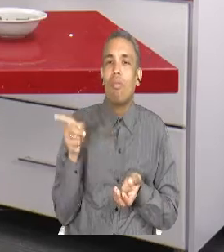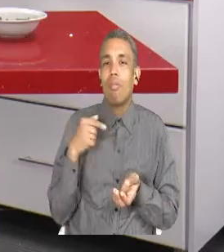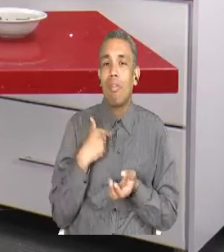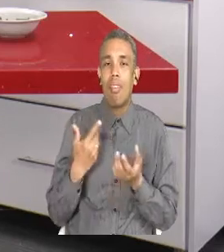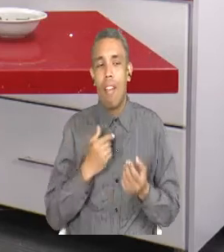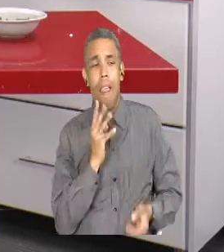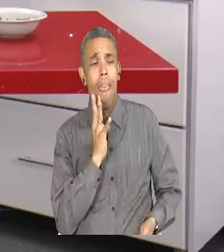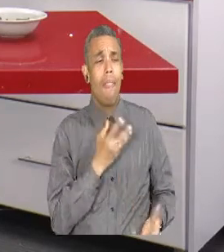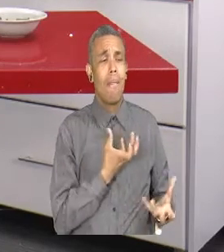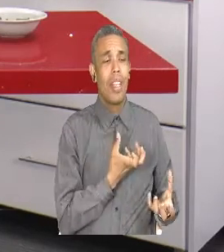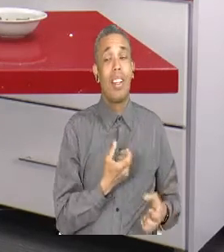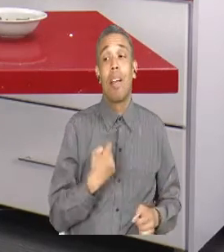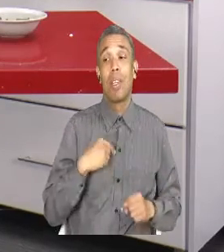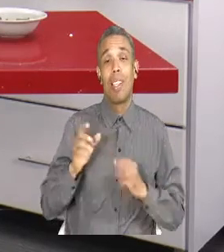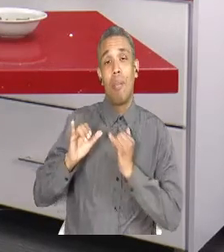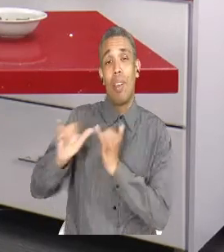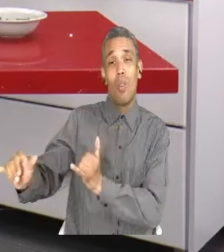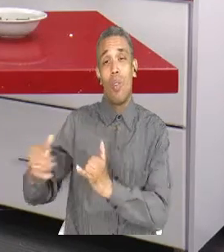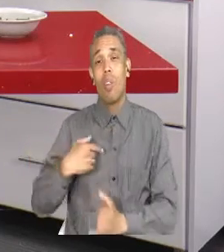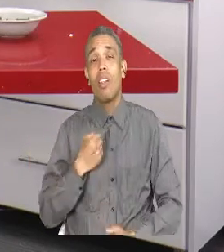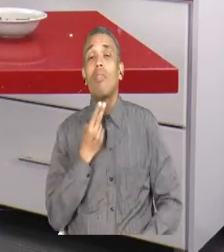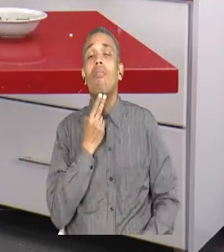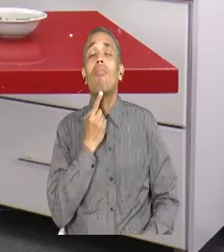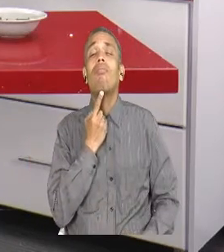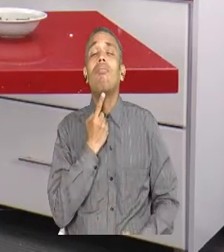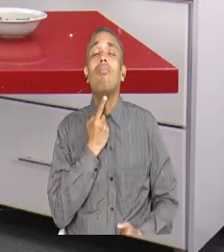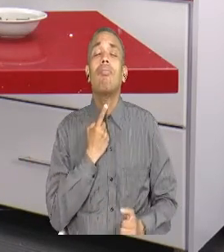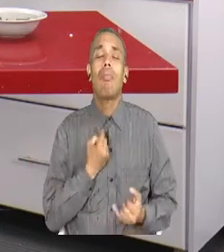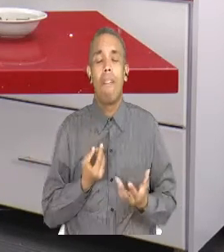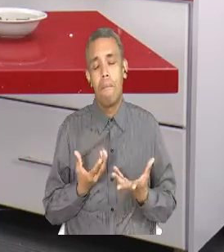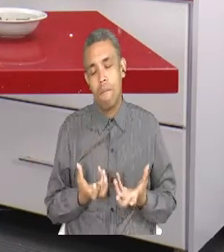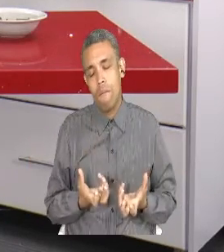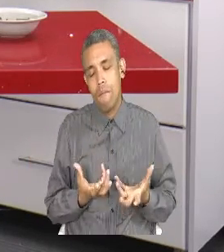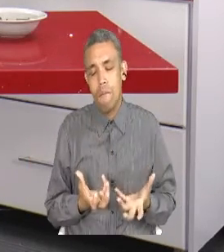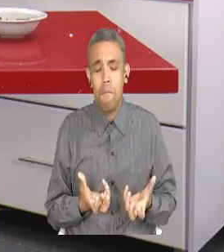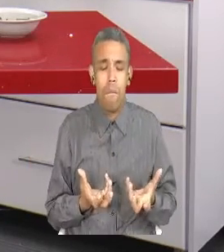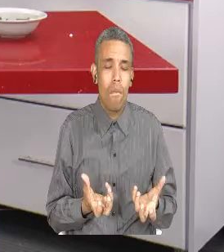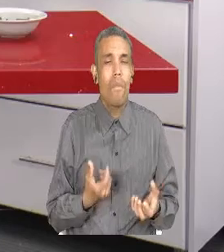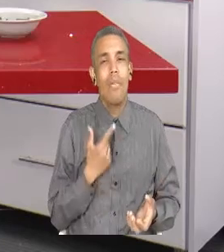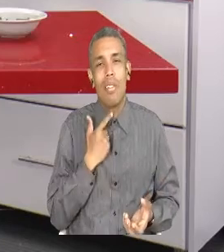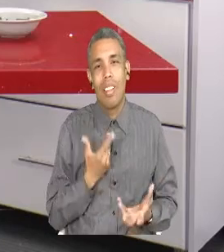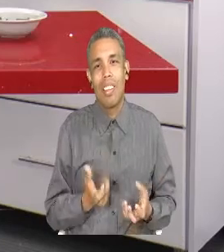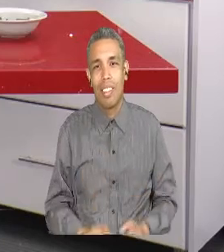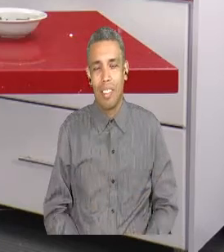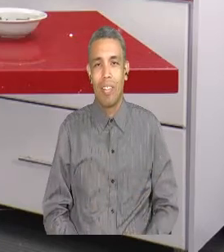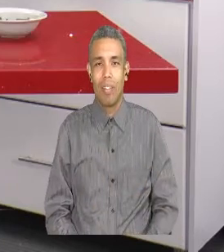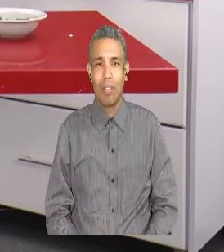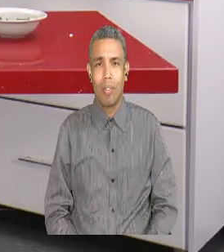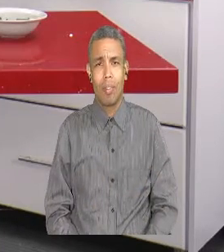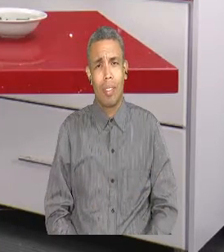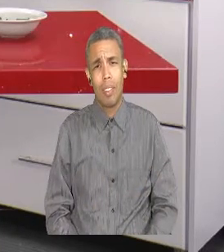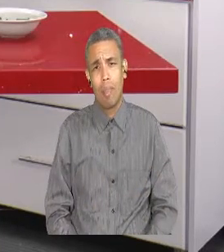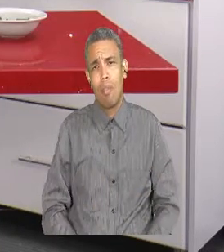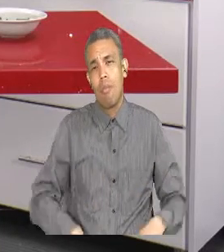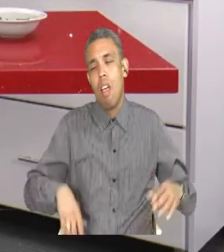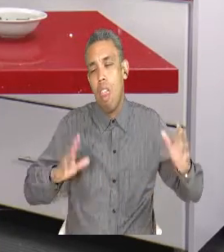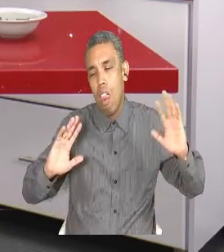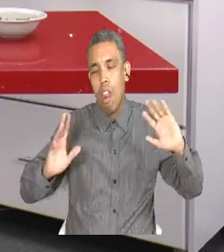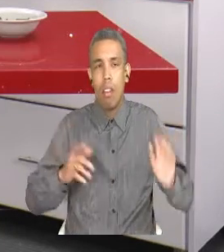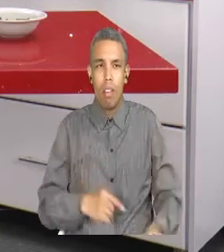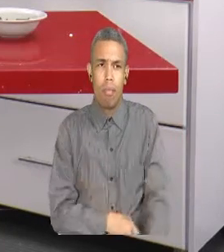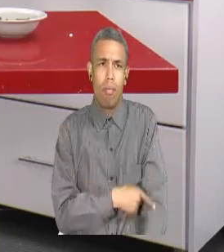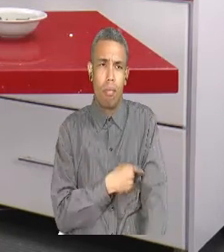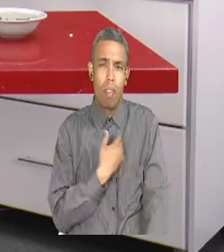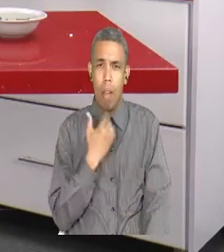Les encanta el dulce. Sí, señor, pero ahora sí, sin tanto perenque, que esto está muy hablado, demasiado hablado. Vamos a probar.